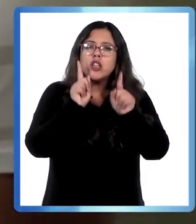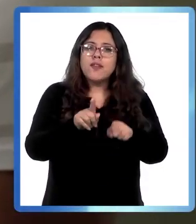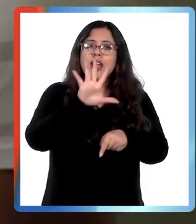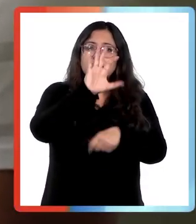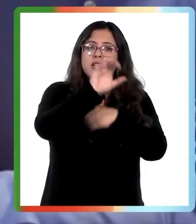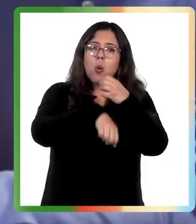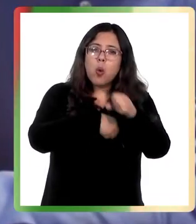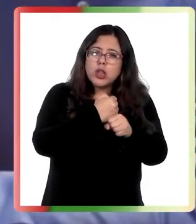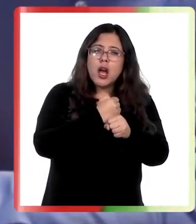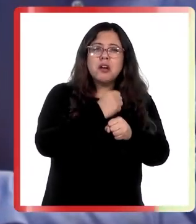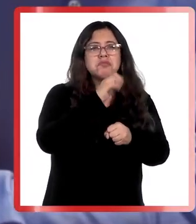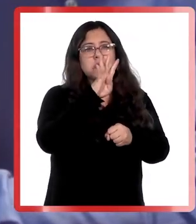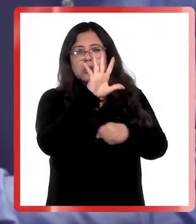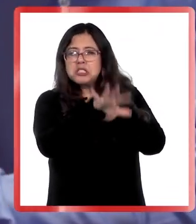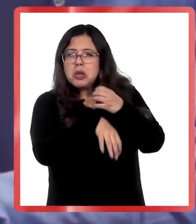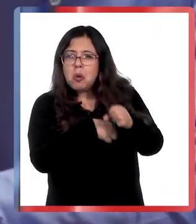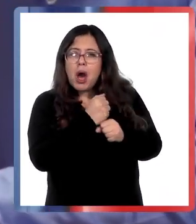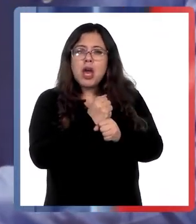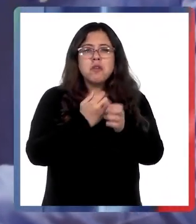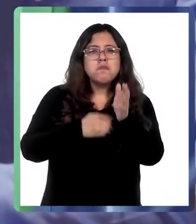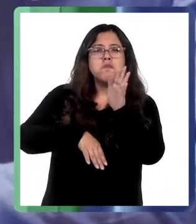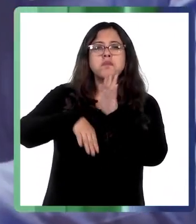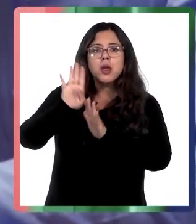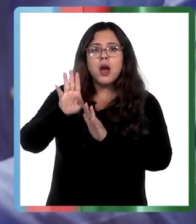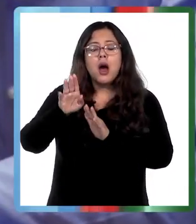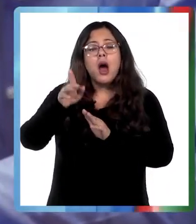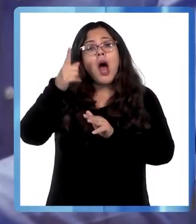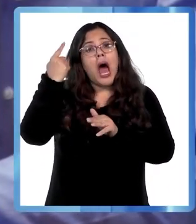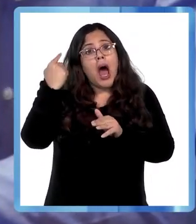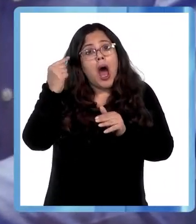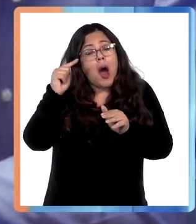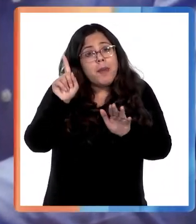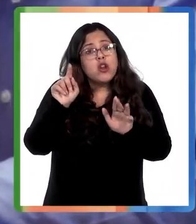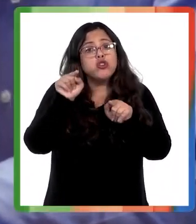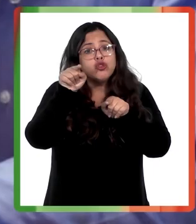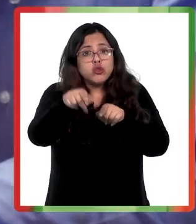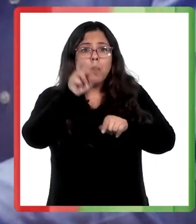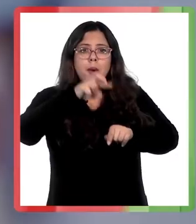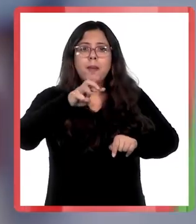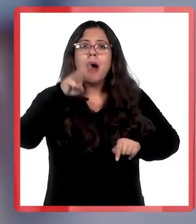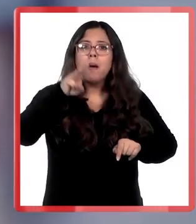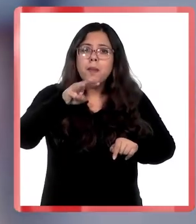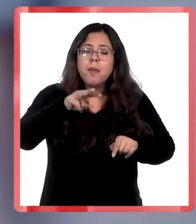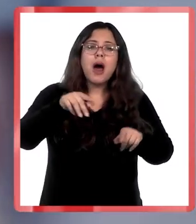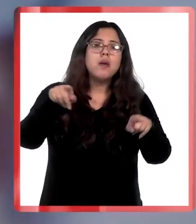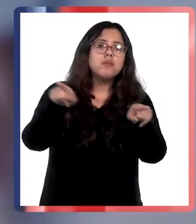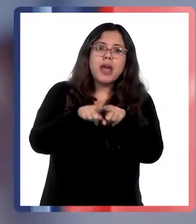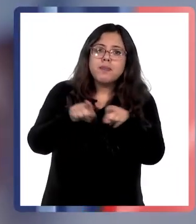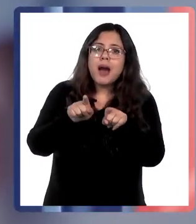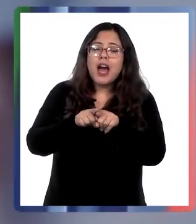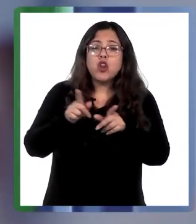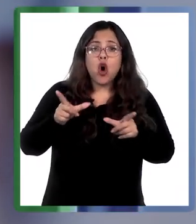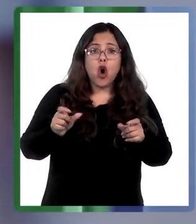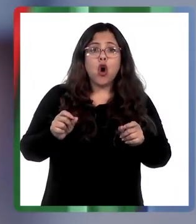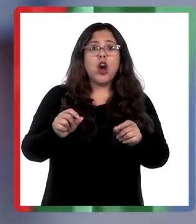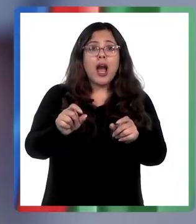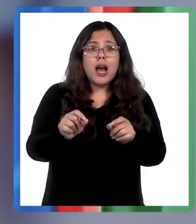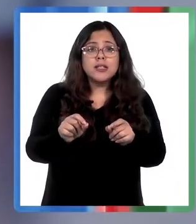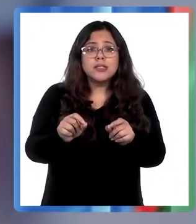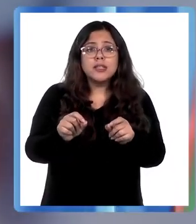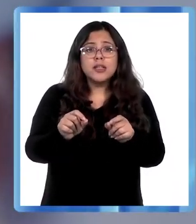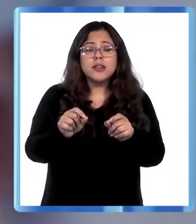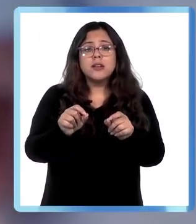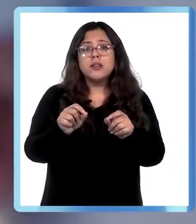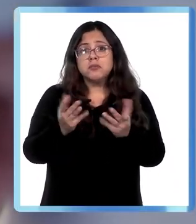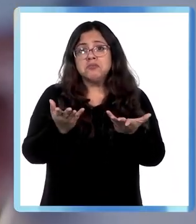los 50, 45, 50, a menos que tengan papá o hermanos con cáncer de próstata